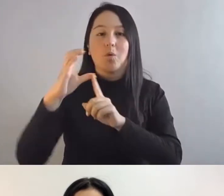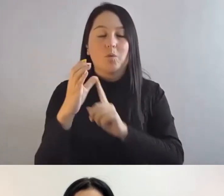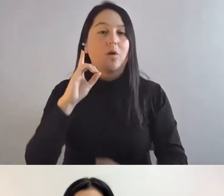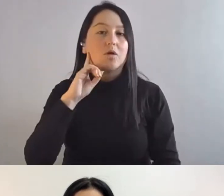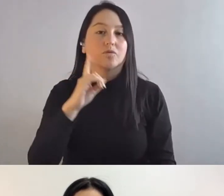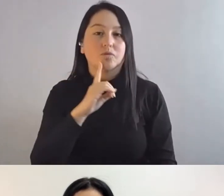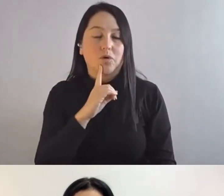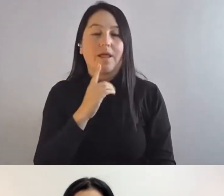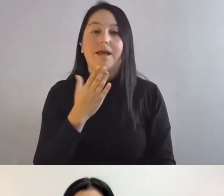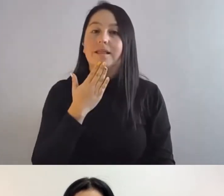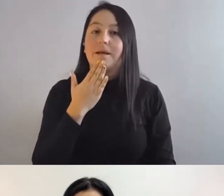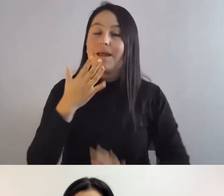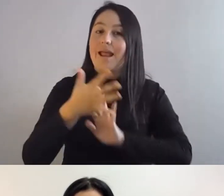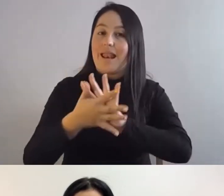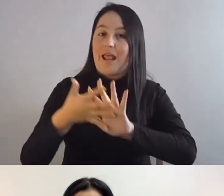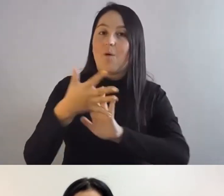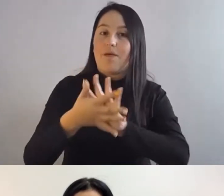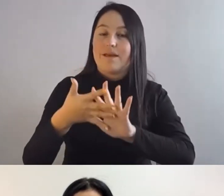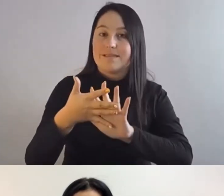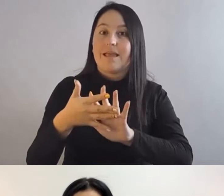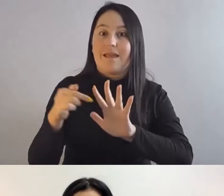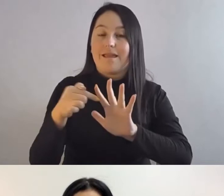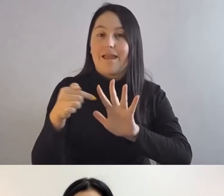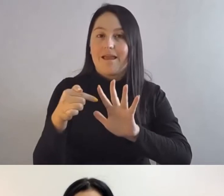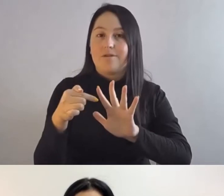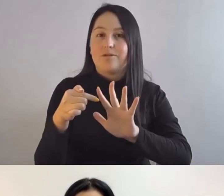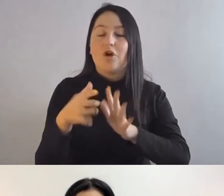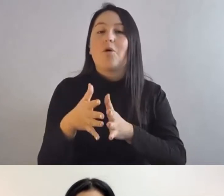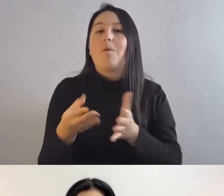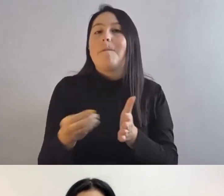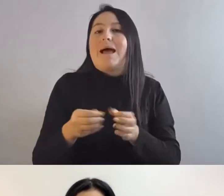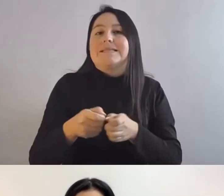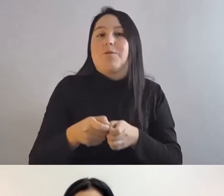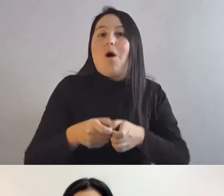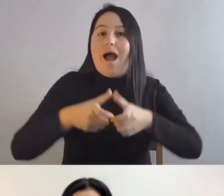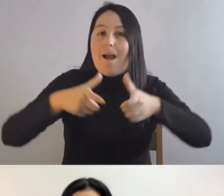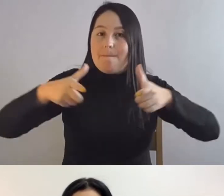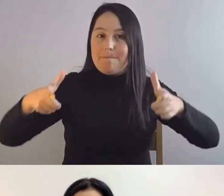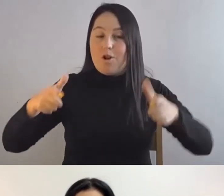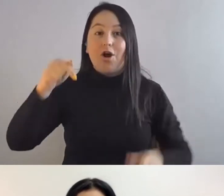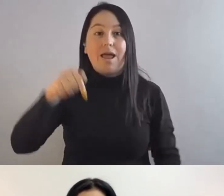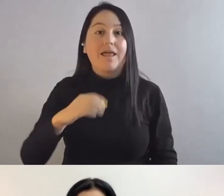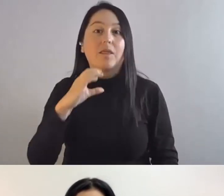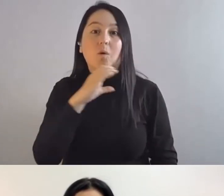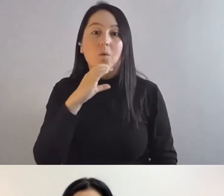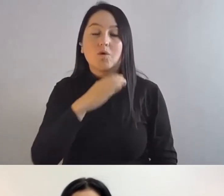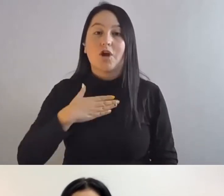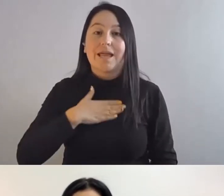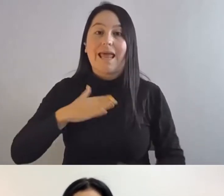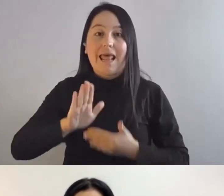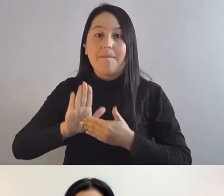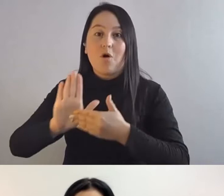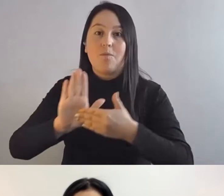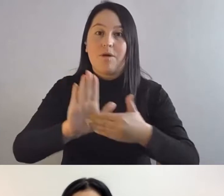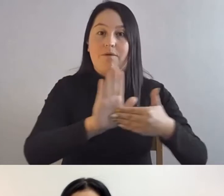la lengua de señas como elemento más amplio, ¿cierto? Este curso que les queremos presentar no pretende ser un